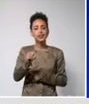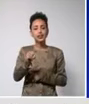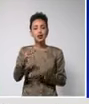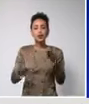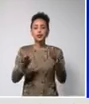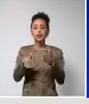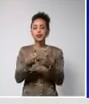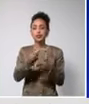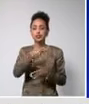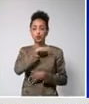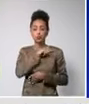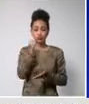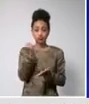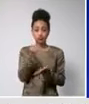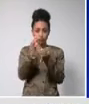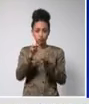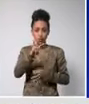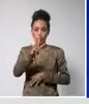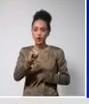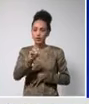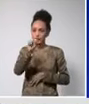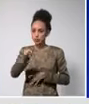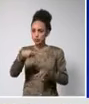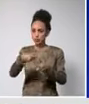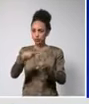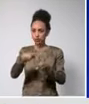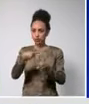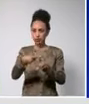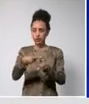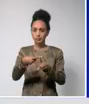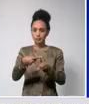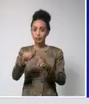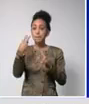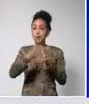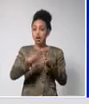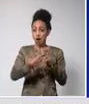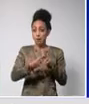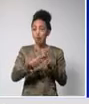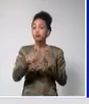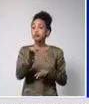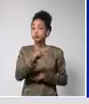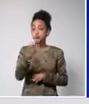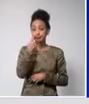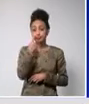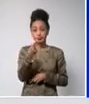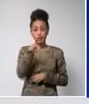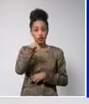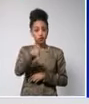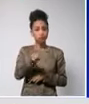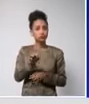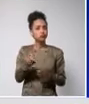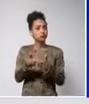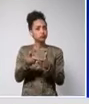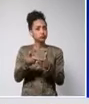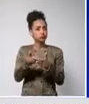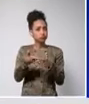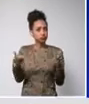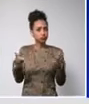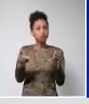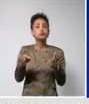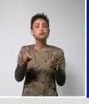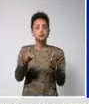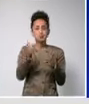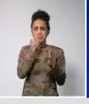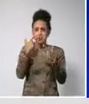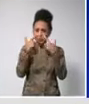confirmaron 40 casos autóctonos. Bayamo, que es también donde ellos han mantenido la transmisión más